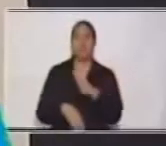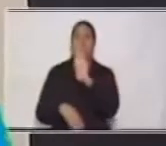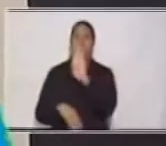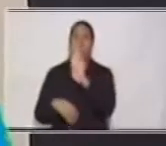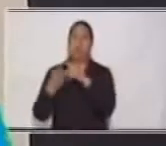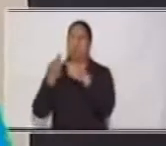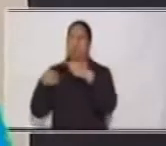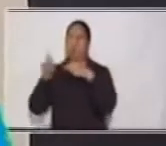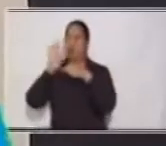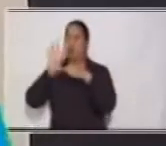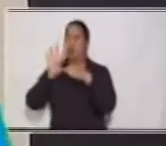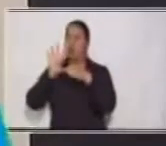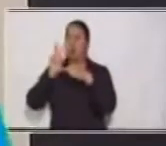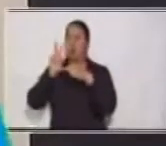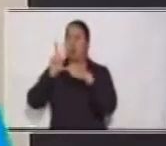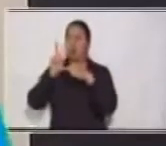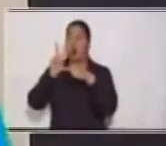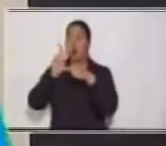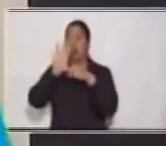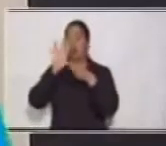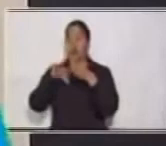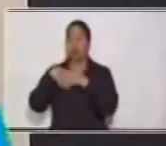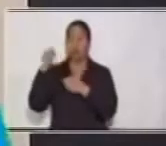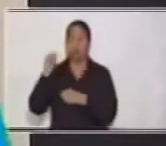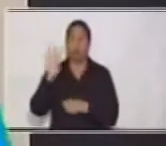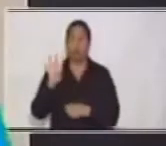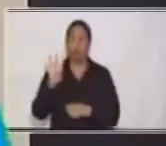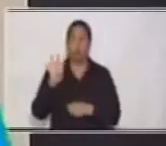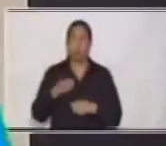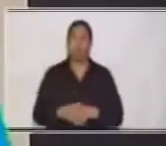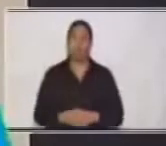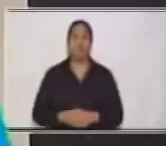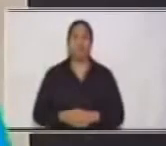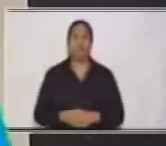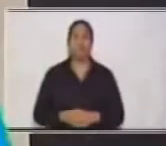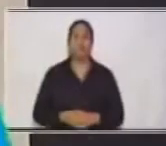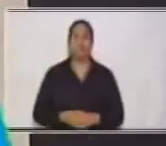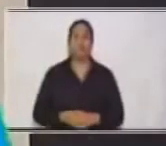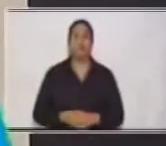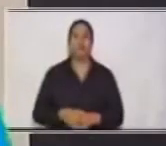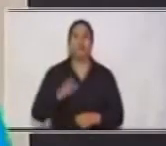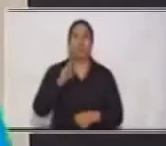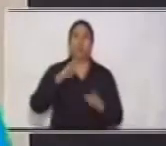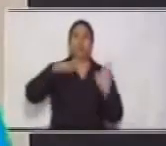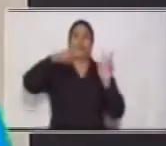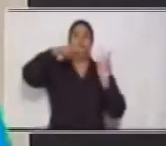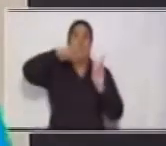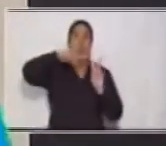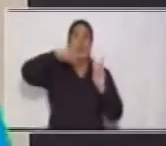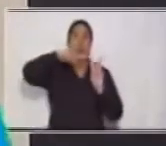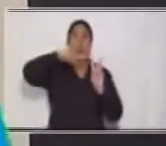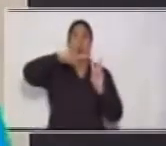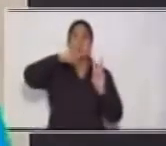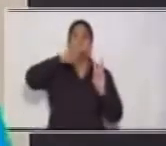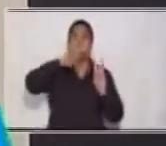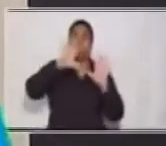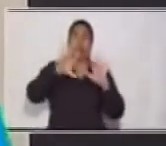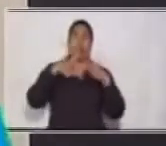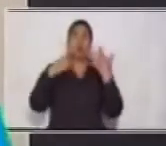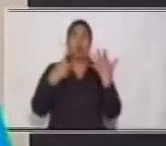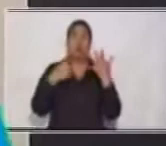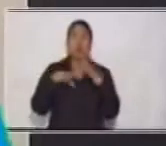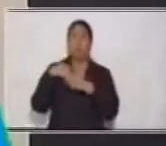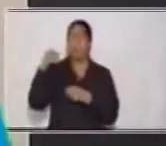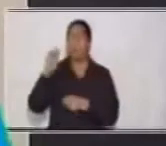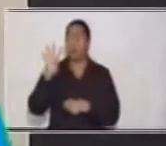4. Sacamos la raíz de ambos valores y la raíz de 16 es 4, y la de 4 es